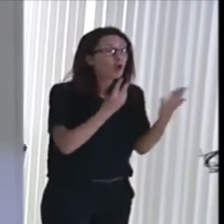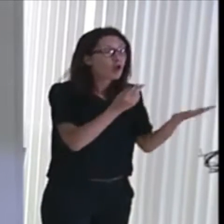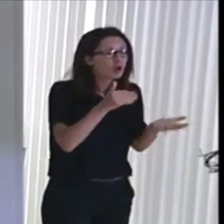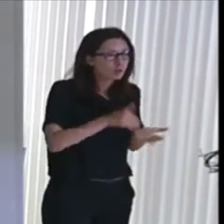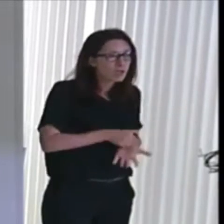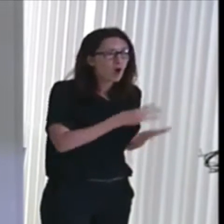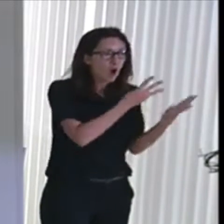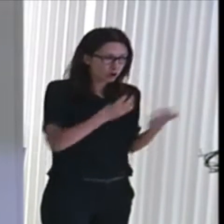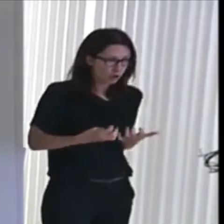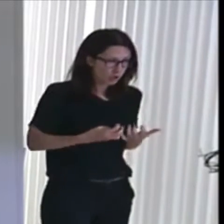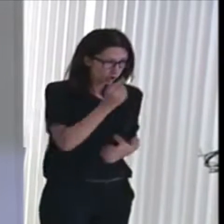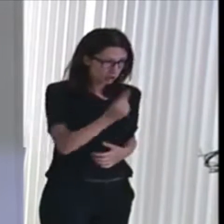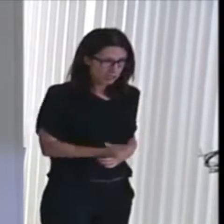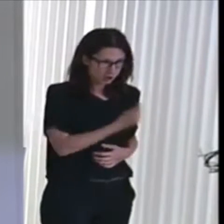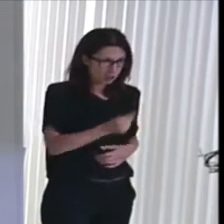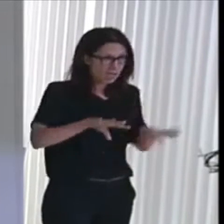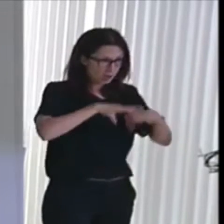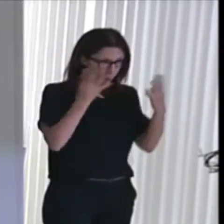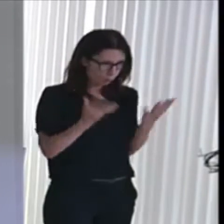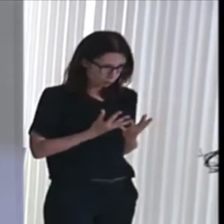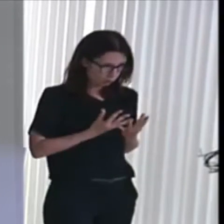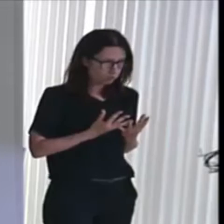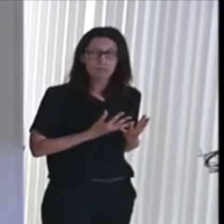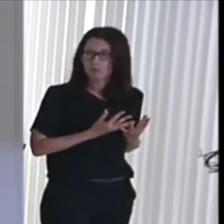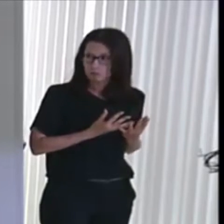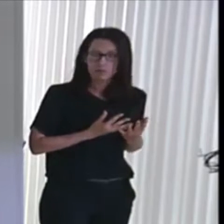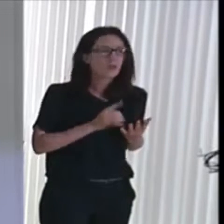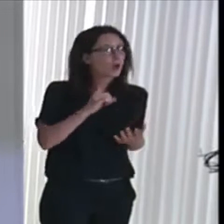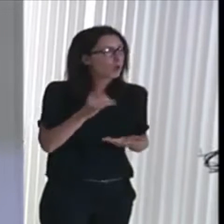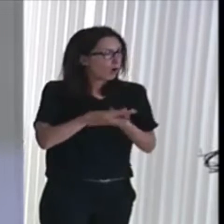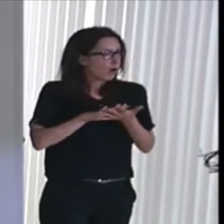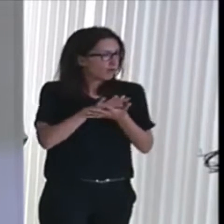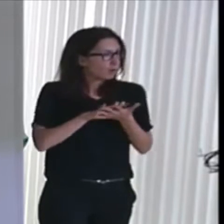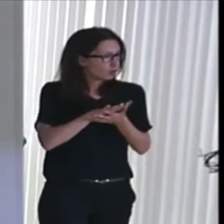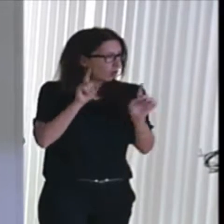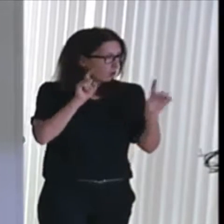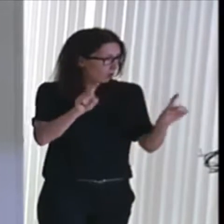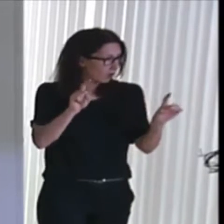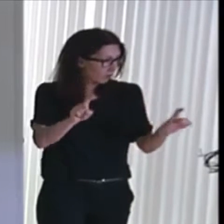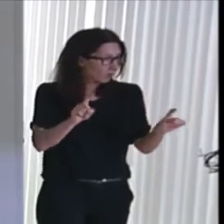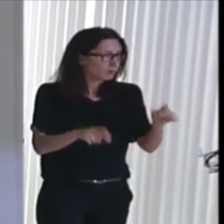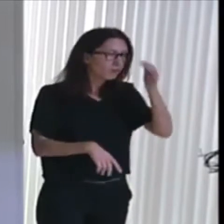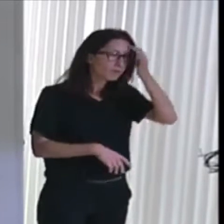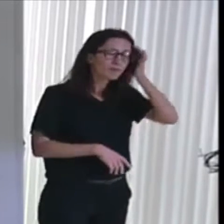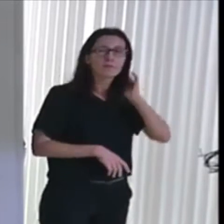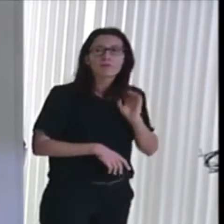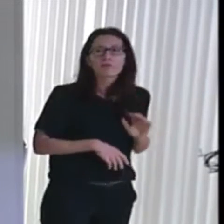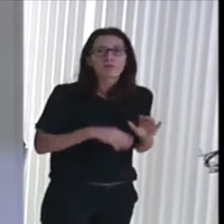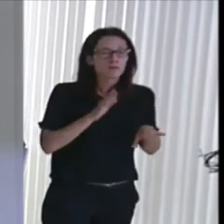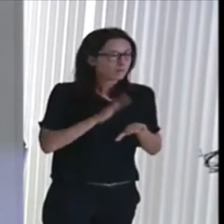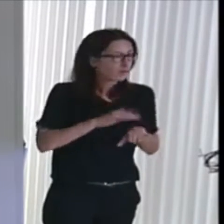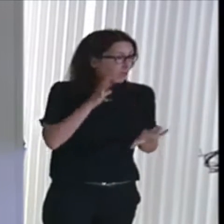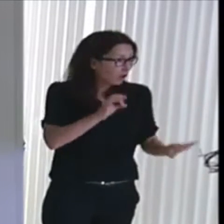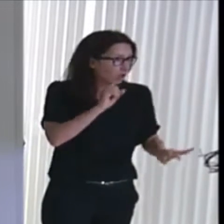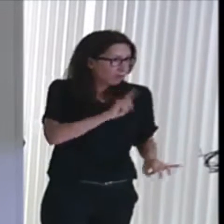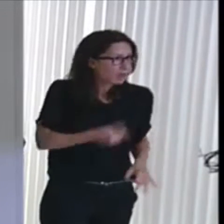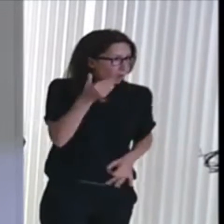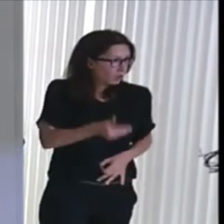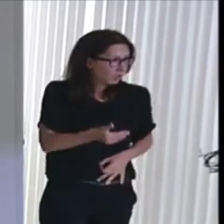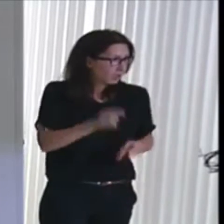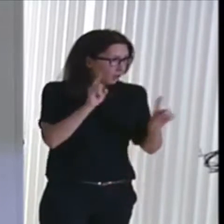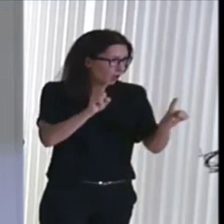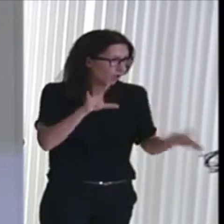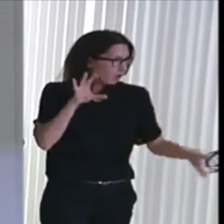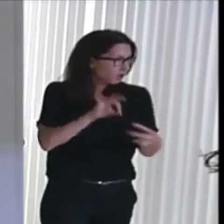en común, los niños. Hablaremos de educación, yo creo que es parte importante de la educación para también las tecnologías y las